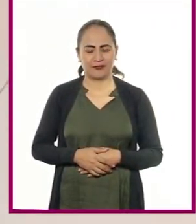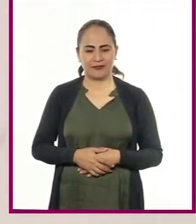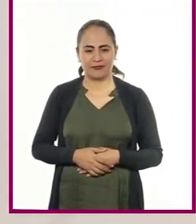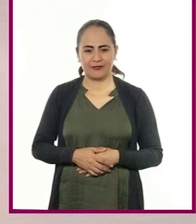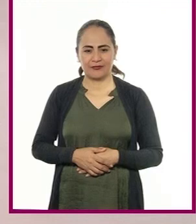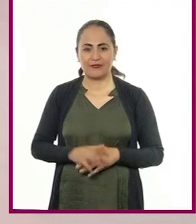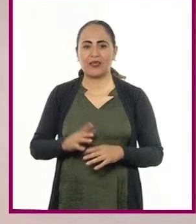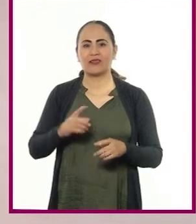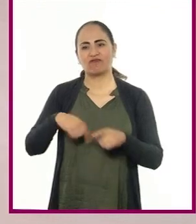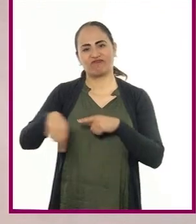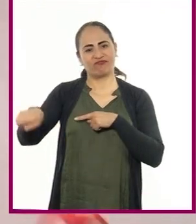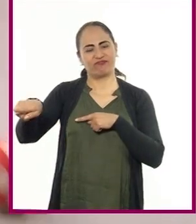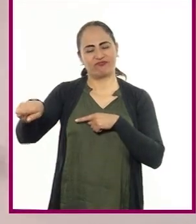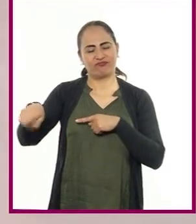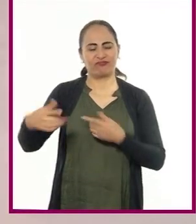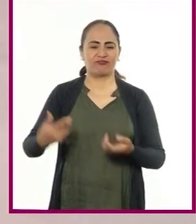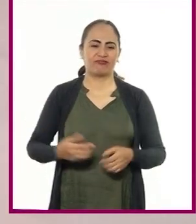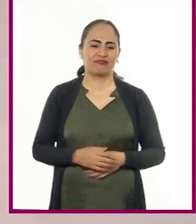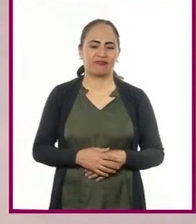¡Y se fue!